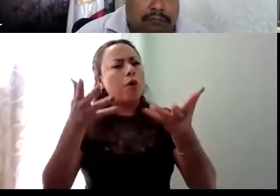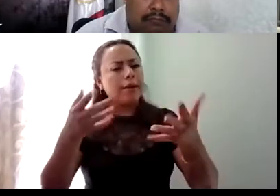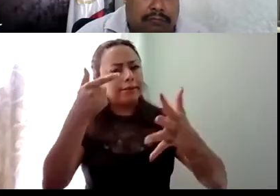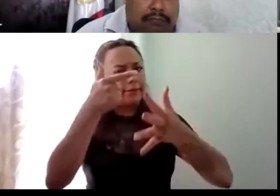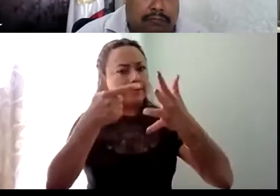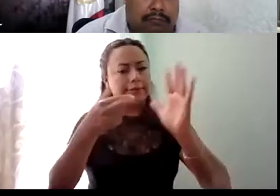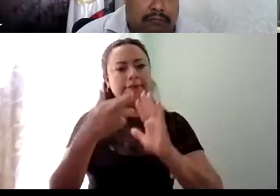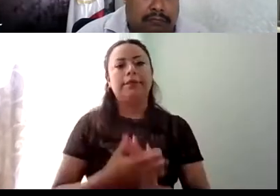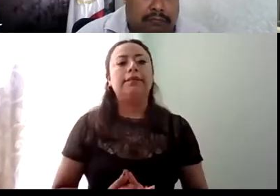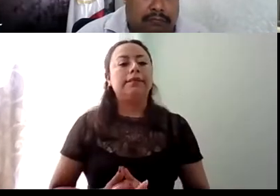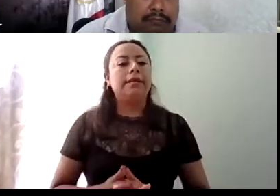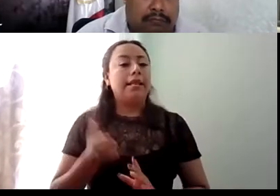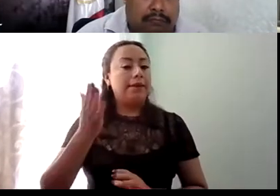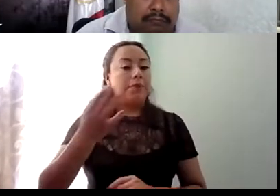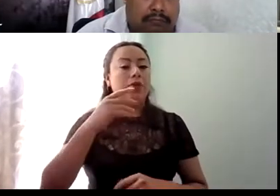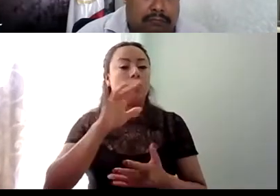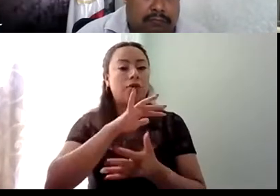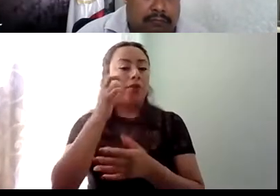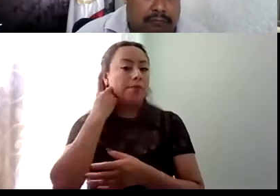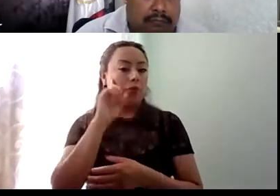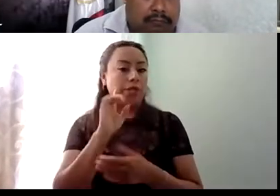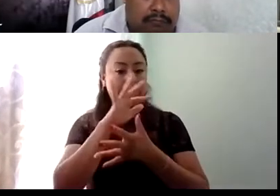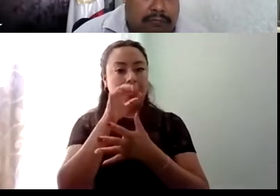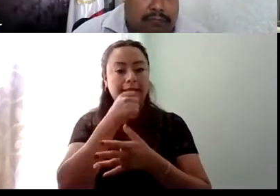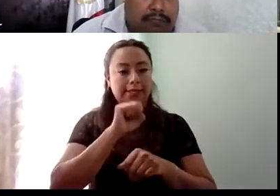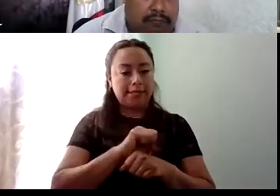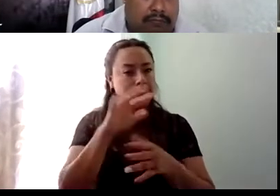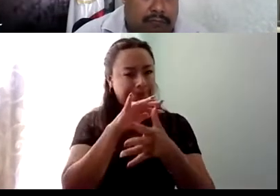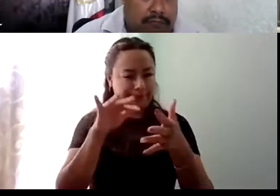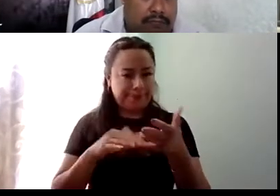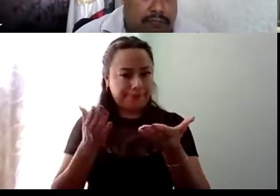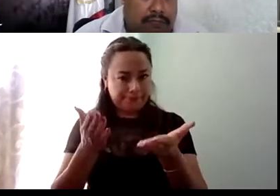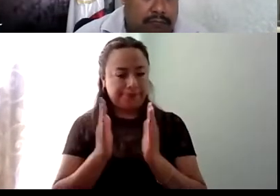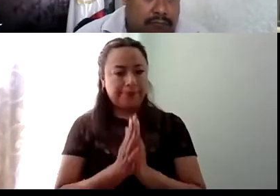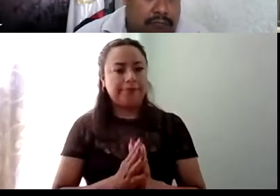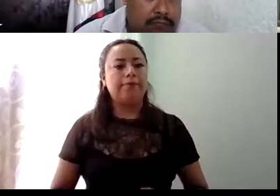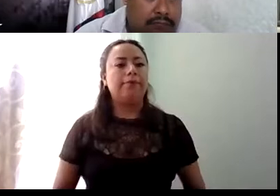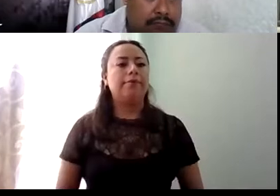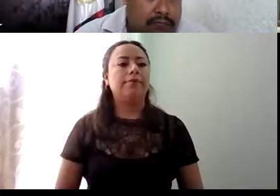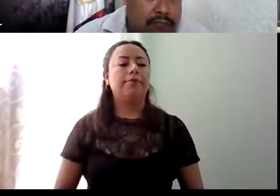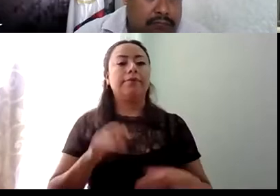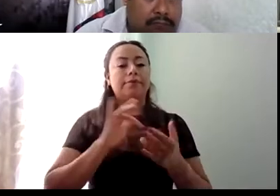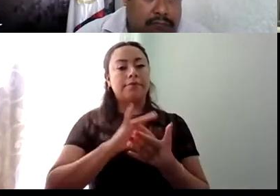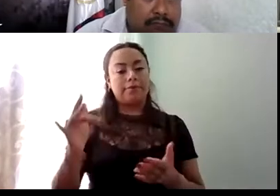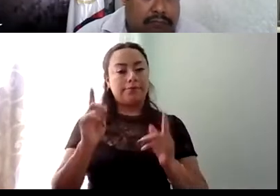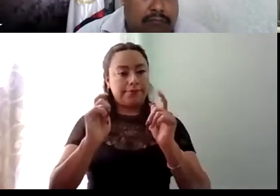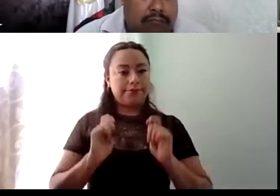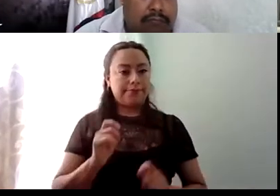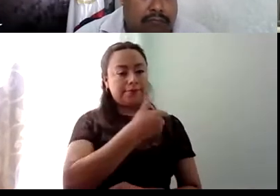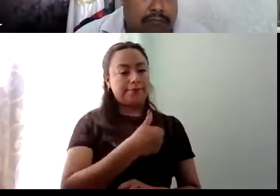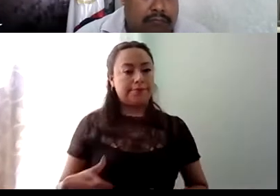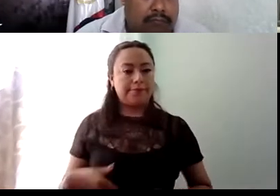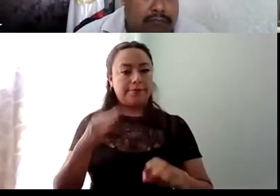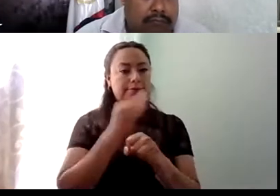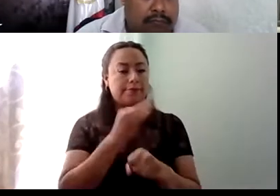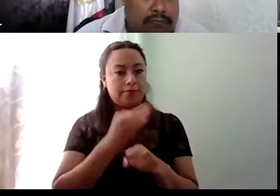solicito a la diputada secretaria dar lectura al formato mencionado. Adelante, diputada secretaria. Gracias. Por instrucciones de la presidencia se procede a